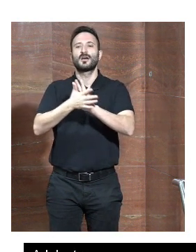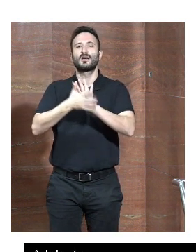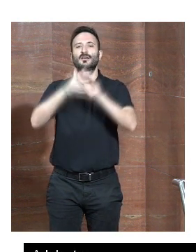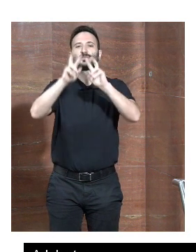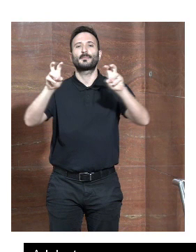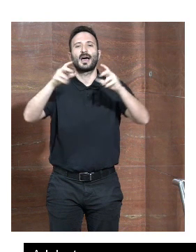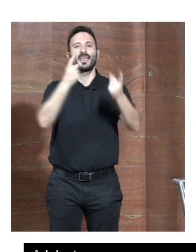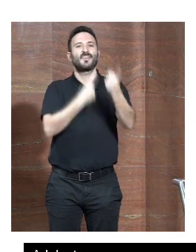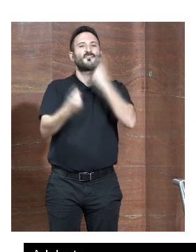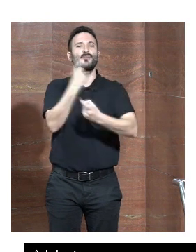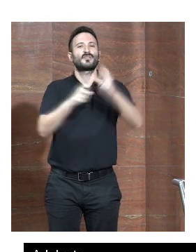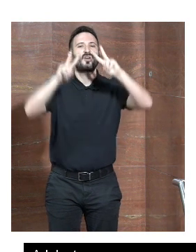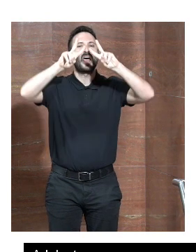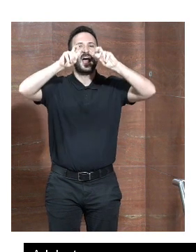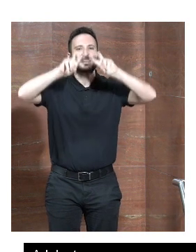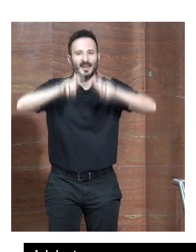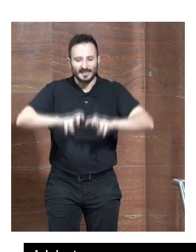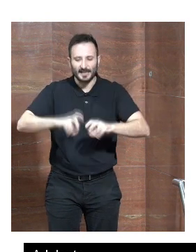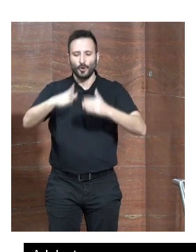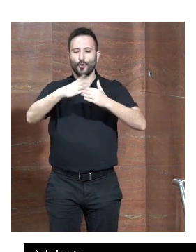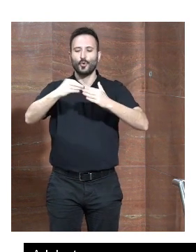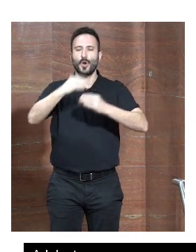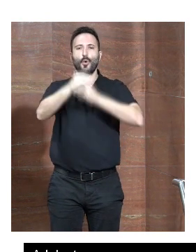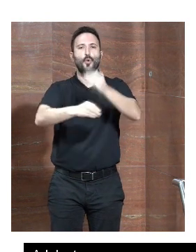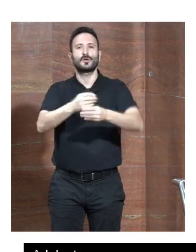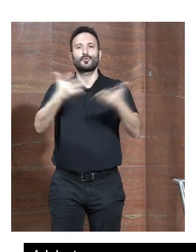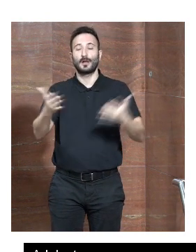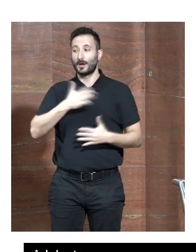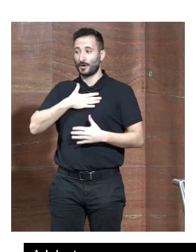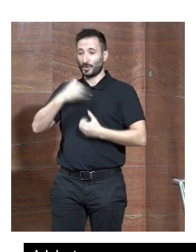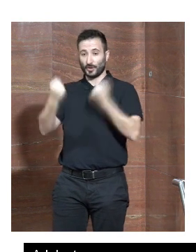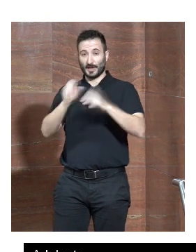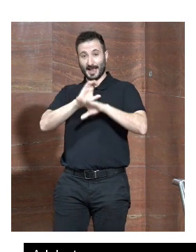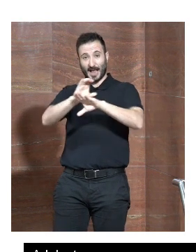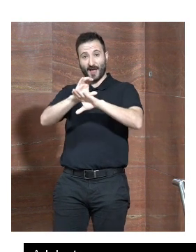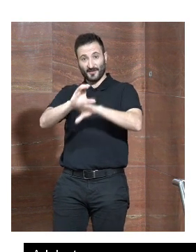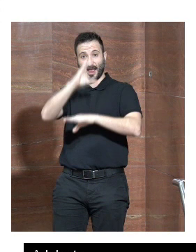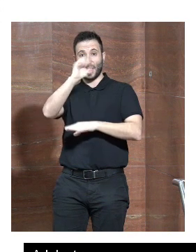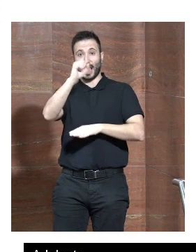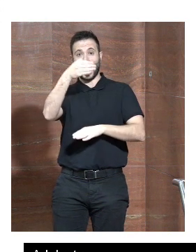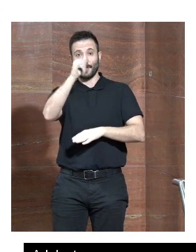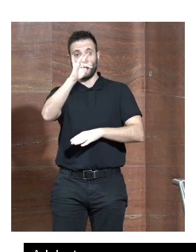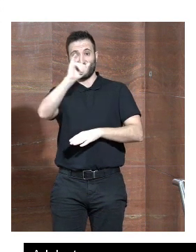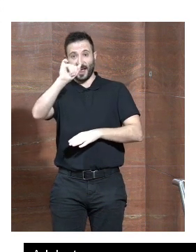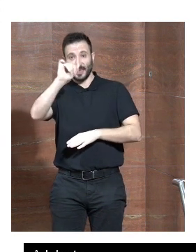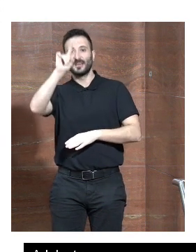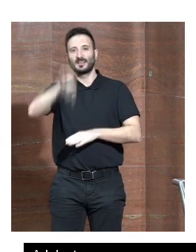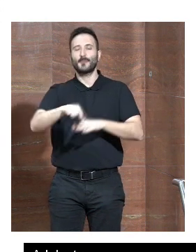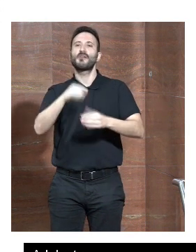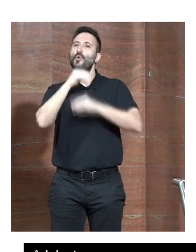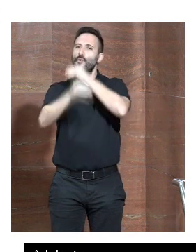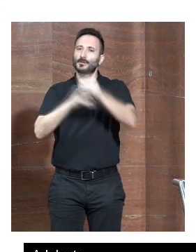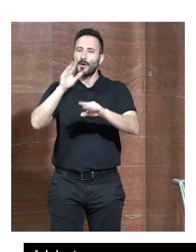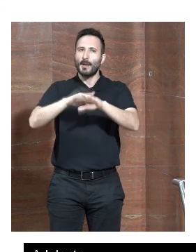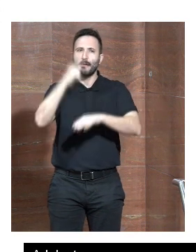y análisis de información de qué hace y qué usa el usuario. Nosotros en Cabify también lo hacemos para mejorar y tener